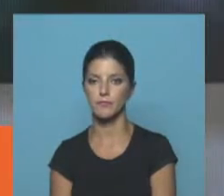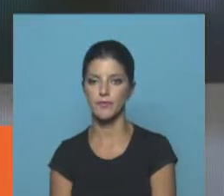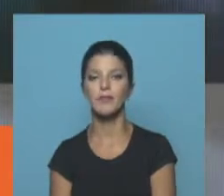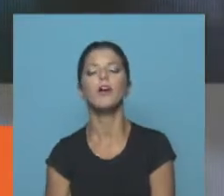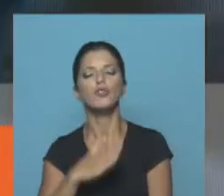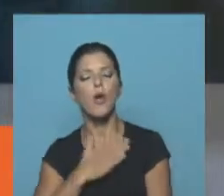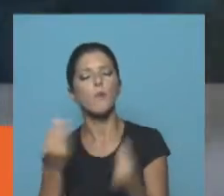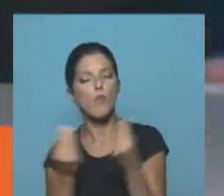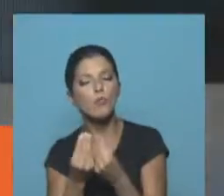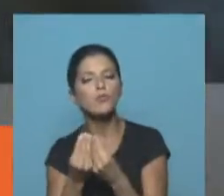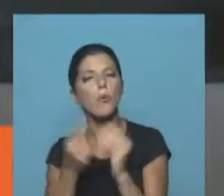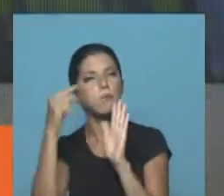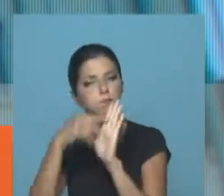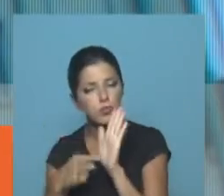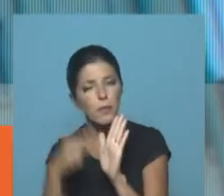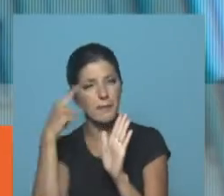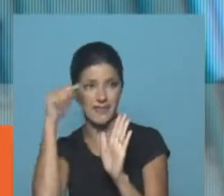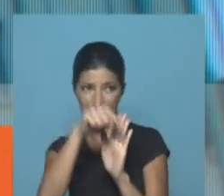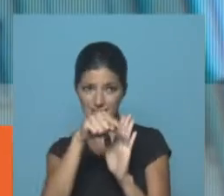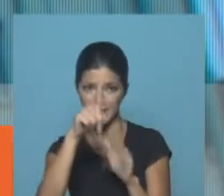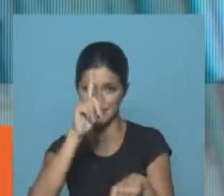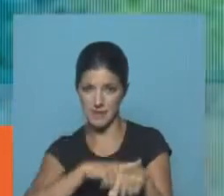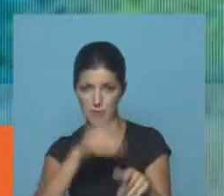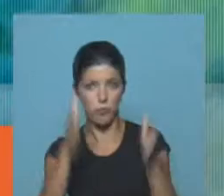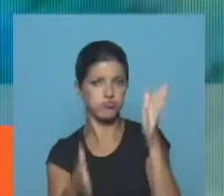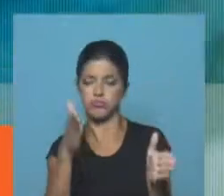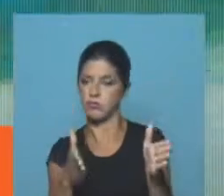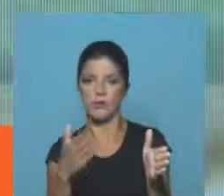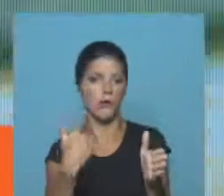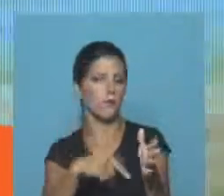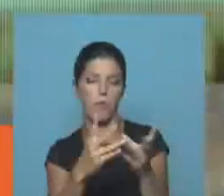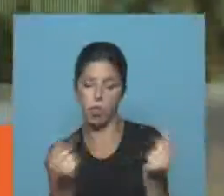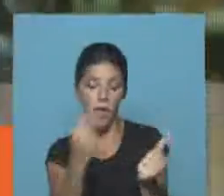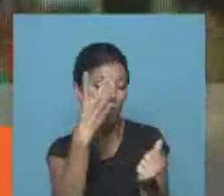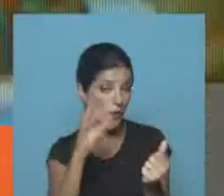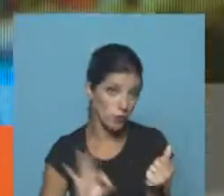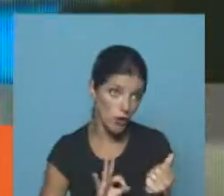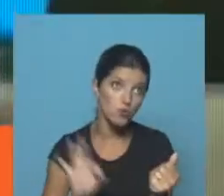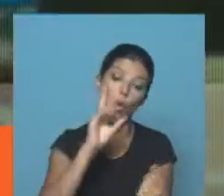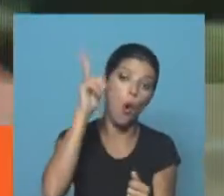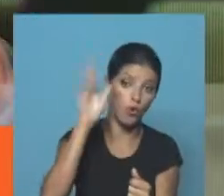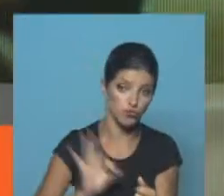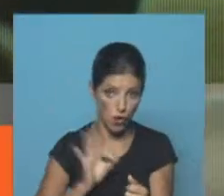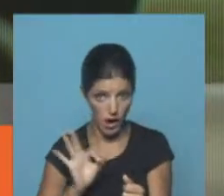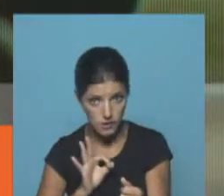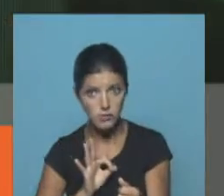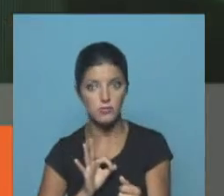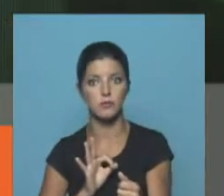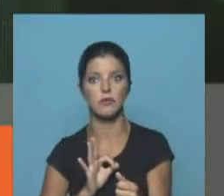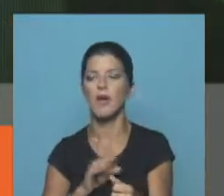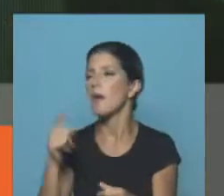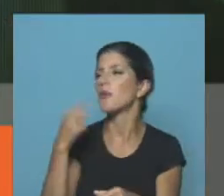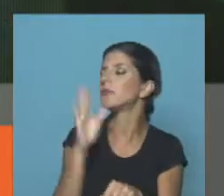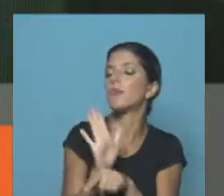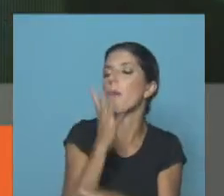elementos para pensar que este periodo de Trump es un pestañazo nada más. Un pestañazo. Dentro de 4, quizá 8 años van a venir... que es un accidente.